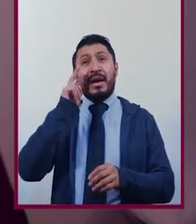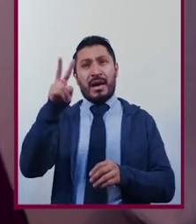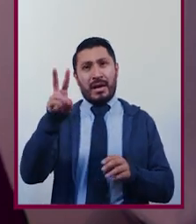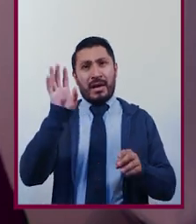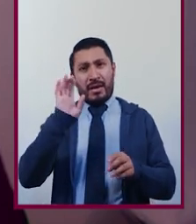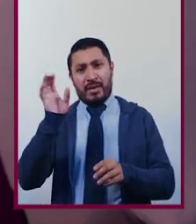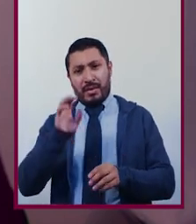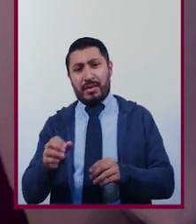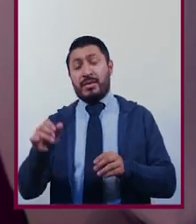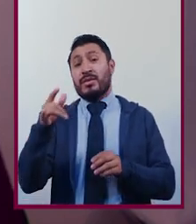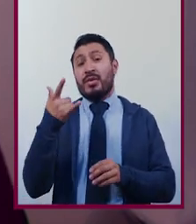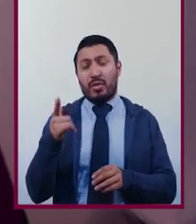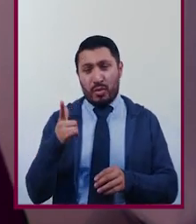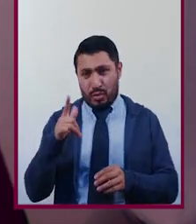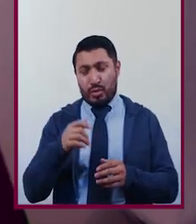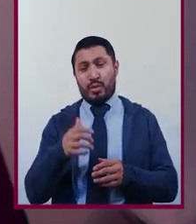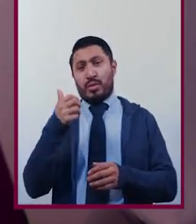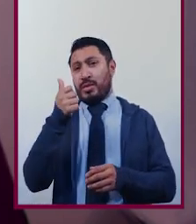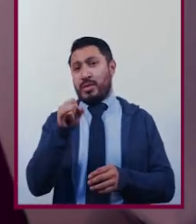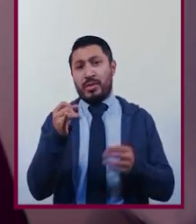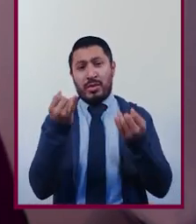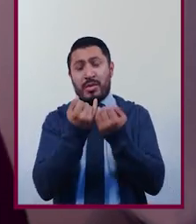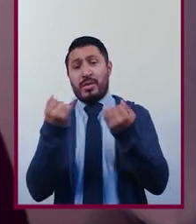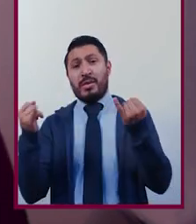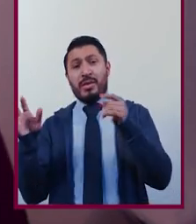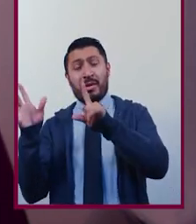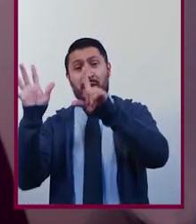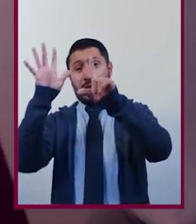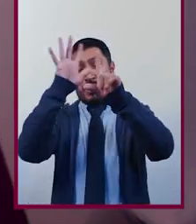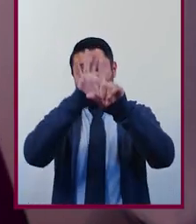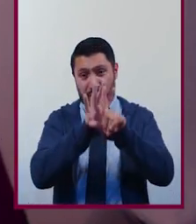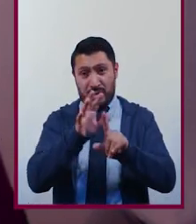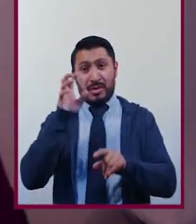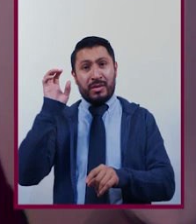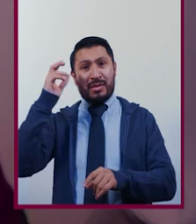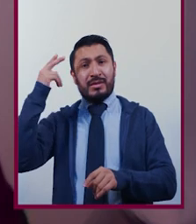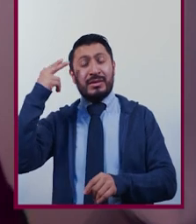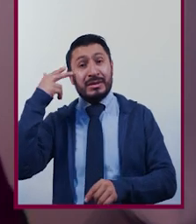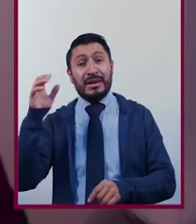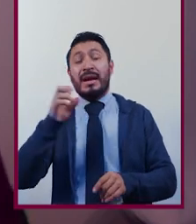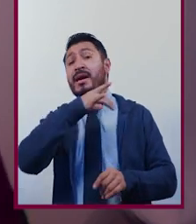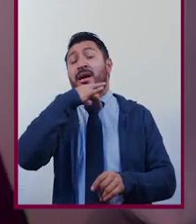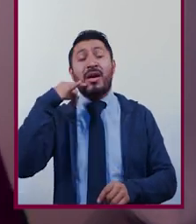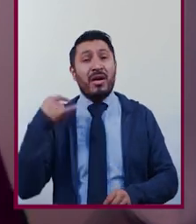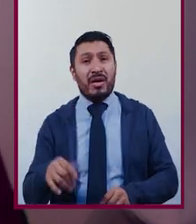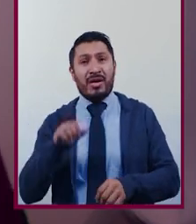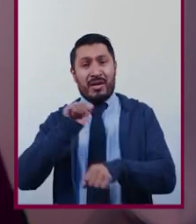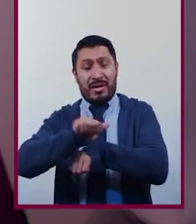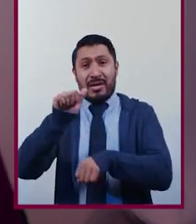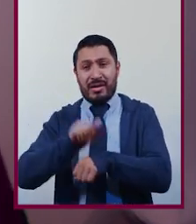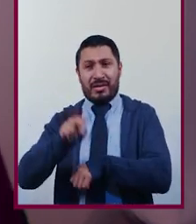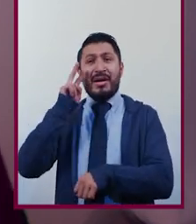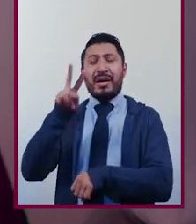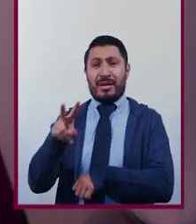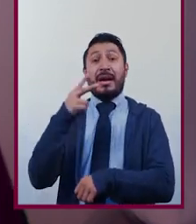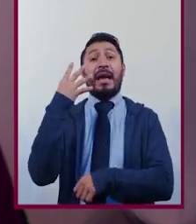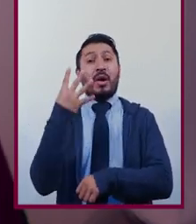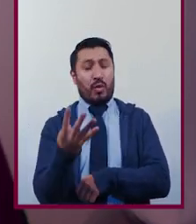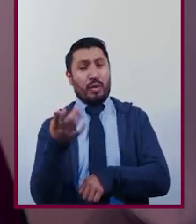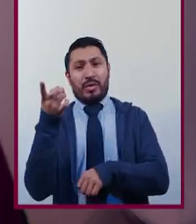vista durante el mes de julio, así como el eclipse total de sol visible en Chile y Argentina, que ocurrió el 4 de